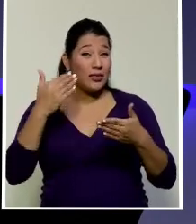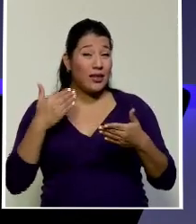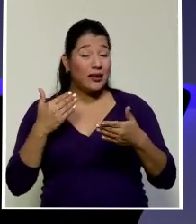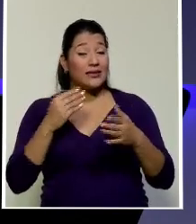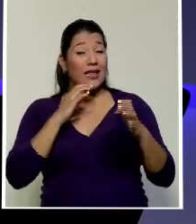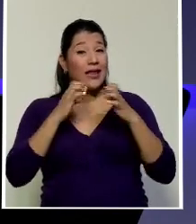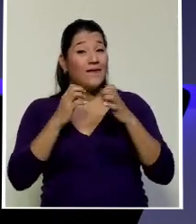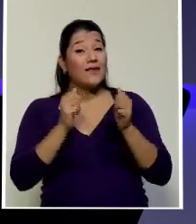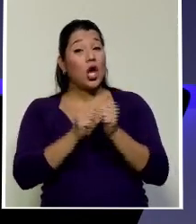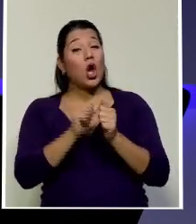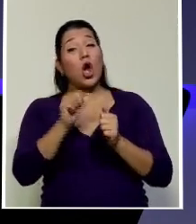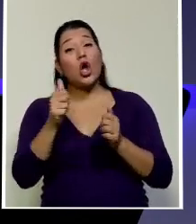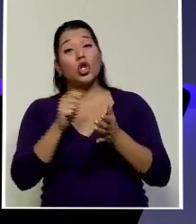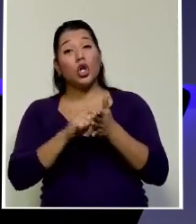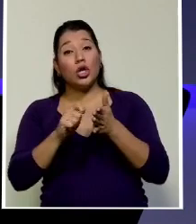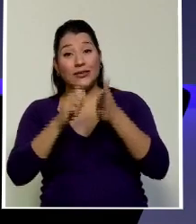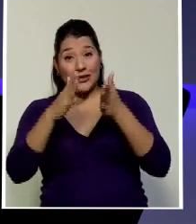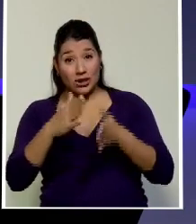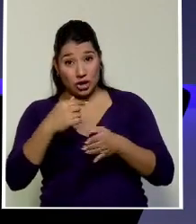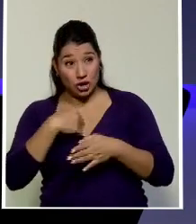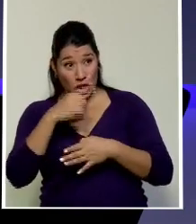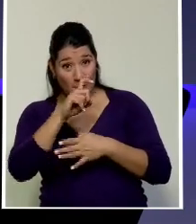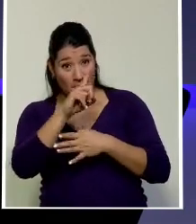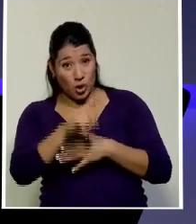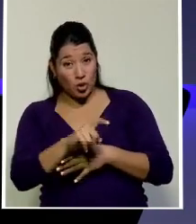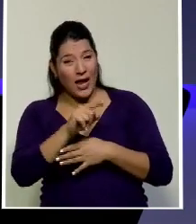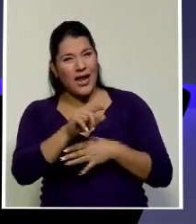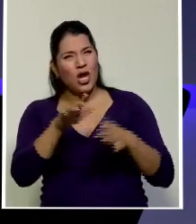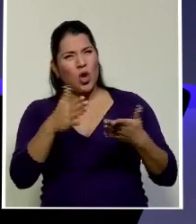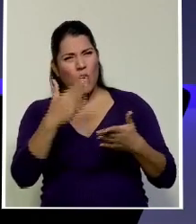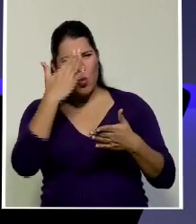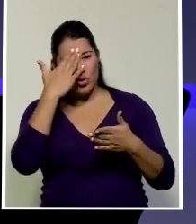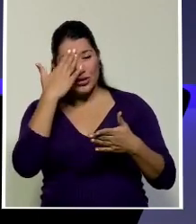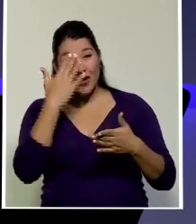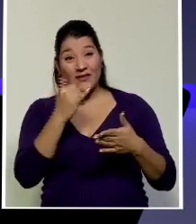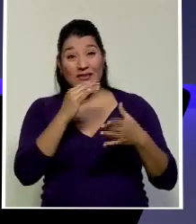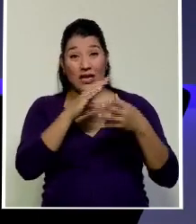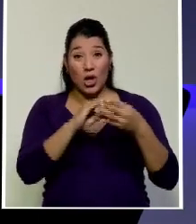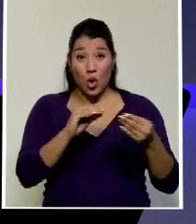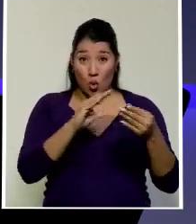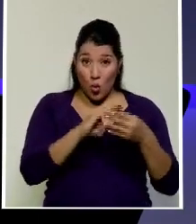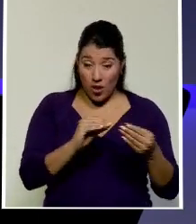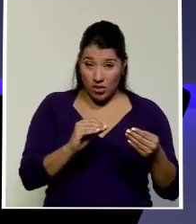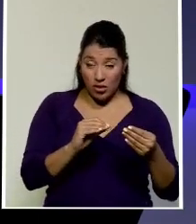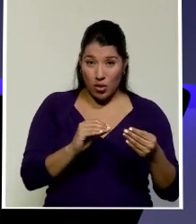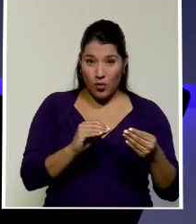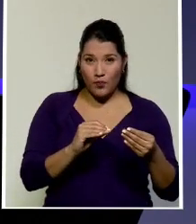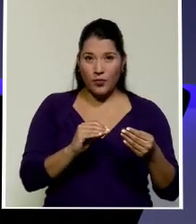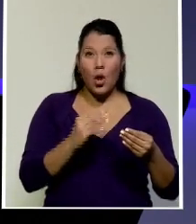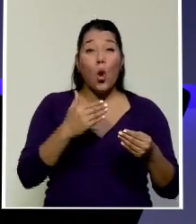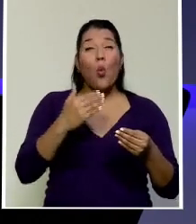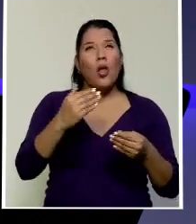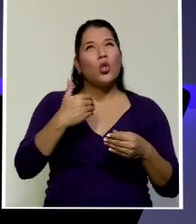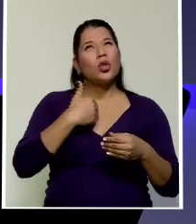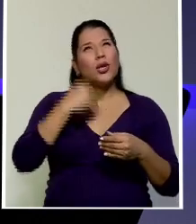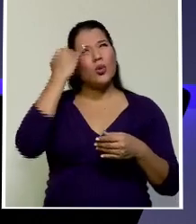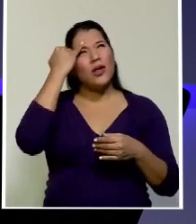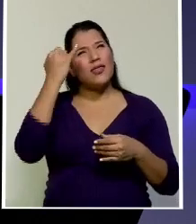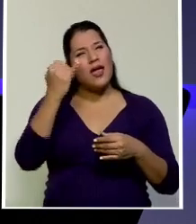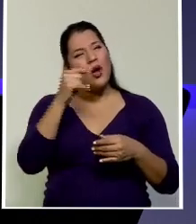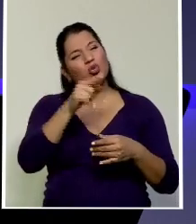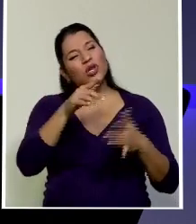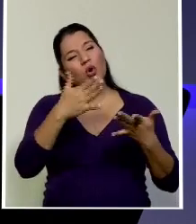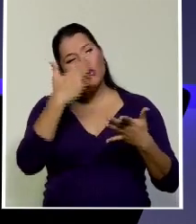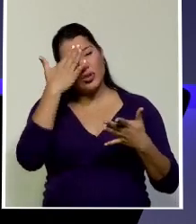Claro. Yo le preguntaba cómo sabía si era un cuento, cuando tenía una idea o una novela. él